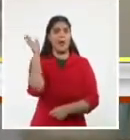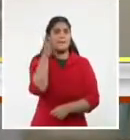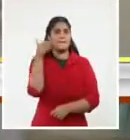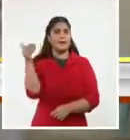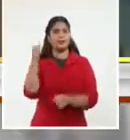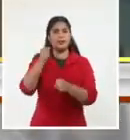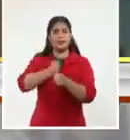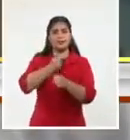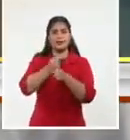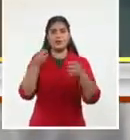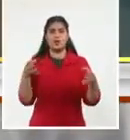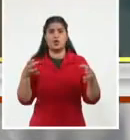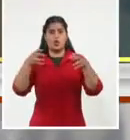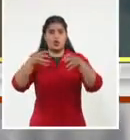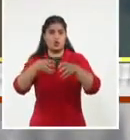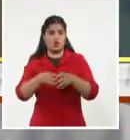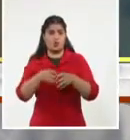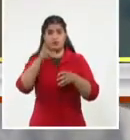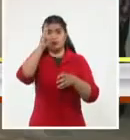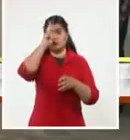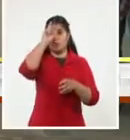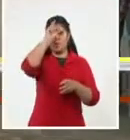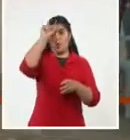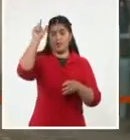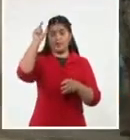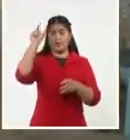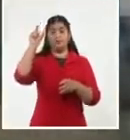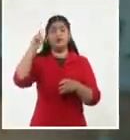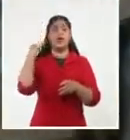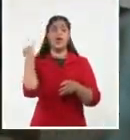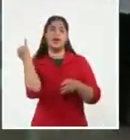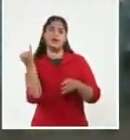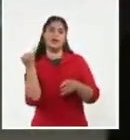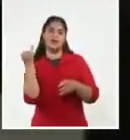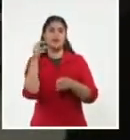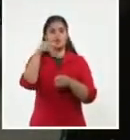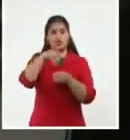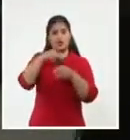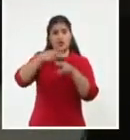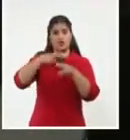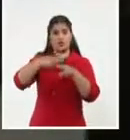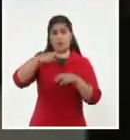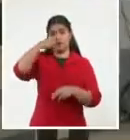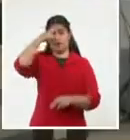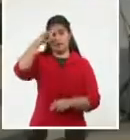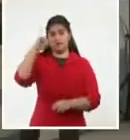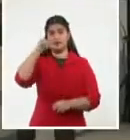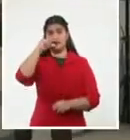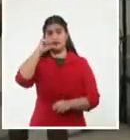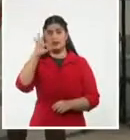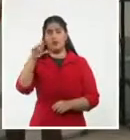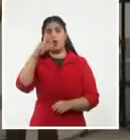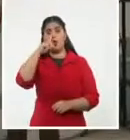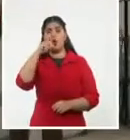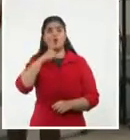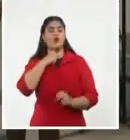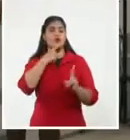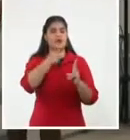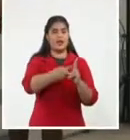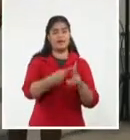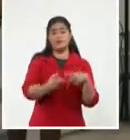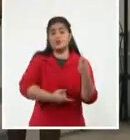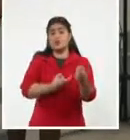colectivo de la Clínica Internacional Siboney por los resultados en el cumplimiento de su objeto social y el aporte a la batalla contra la